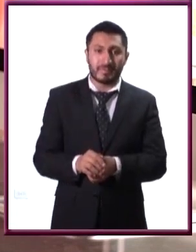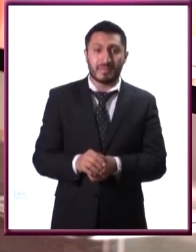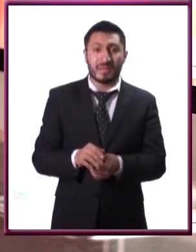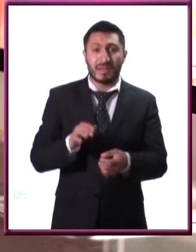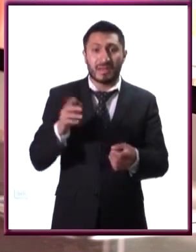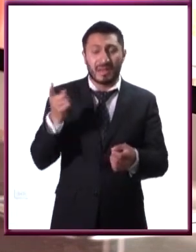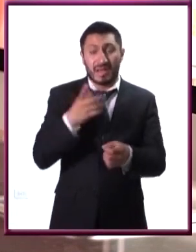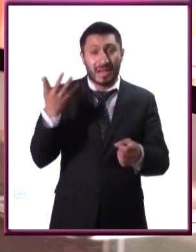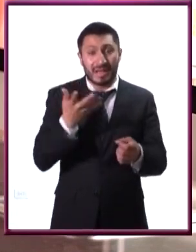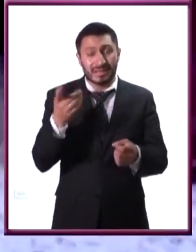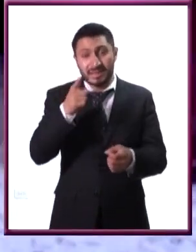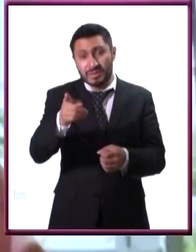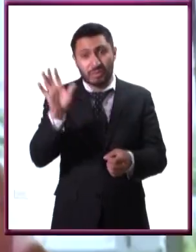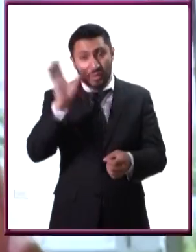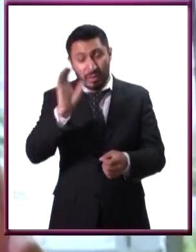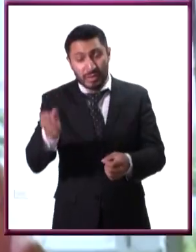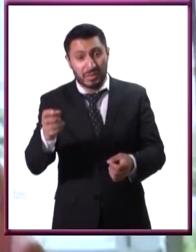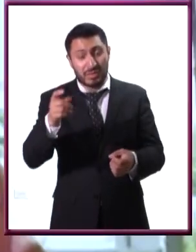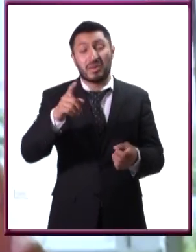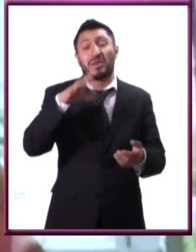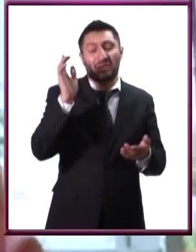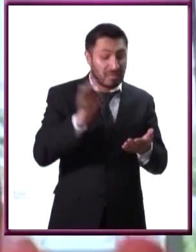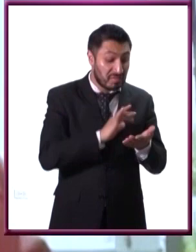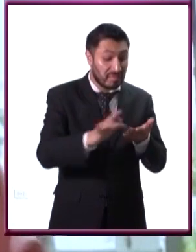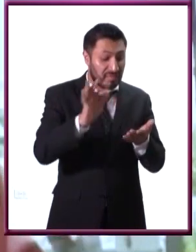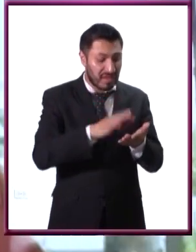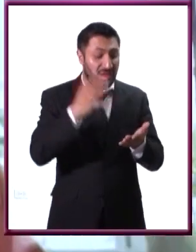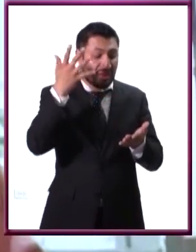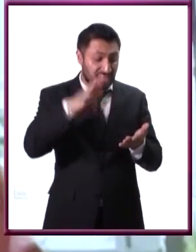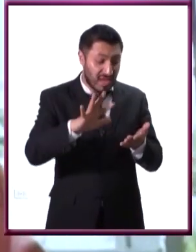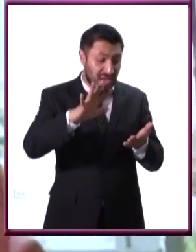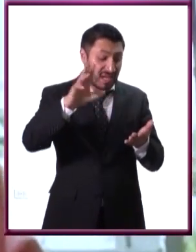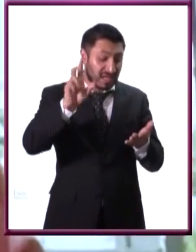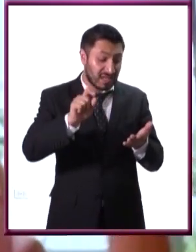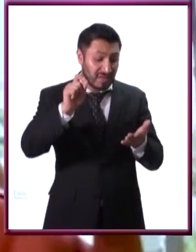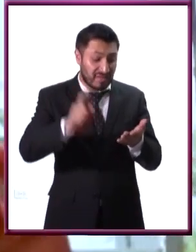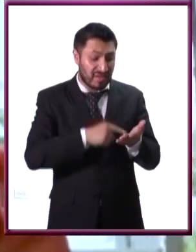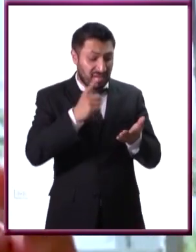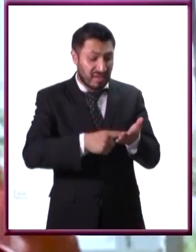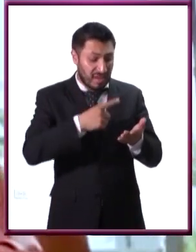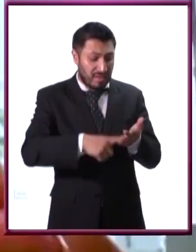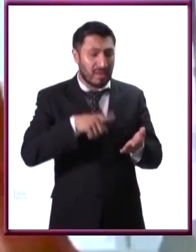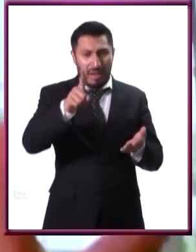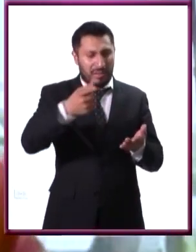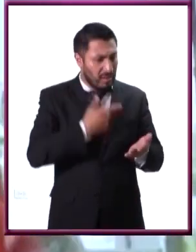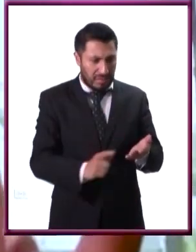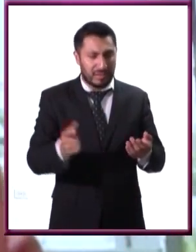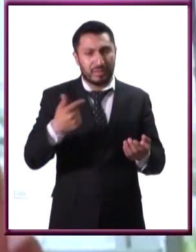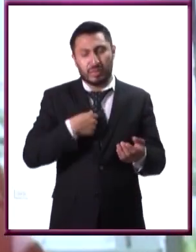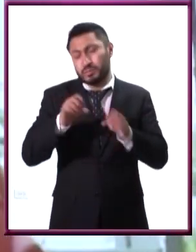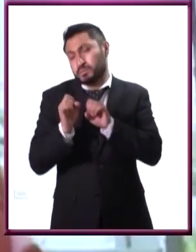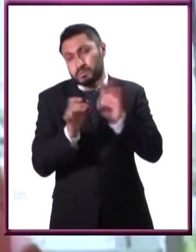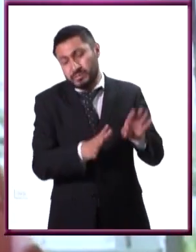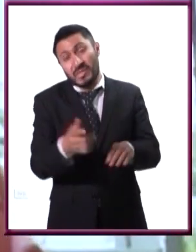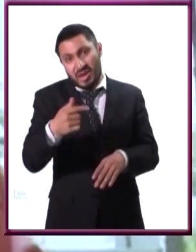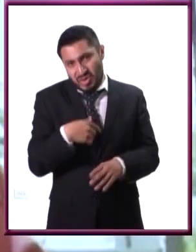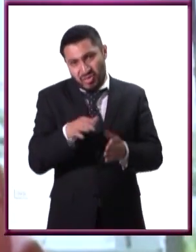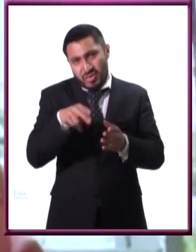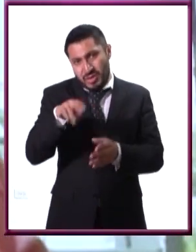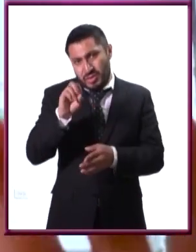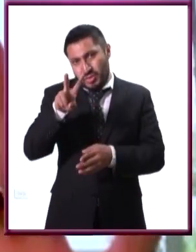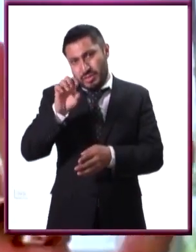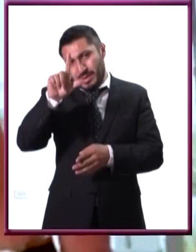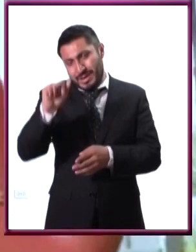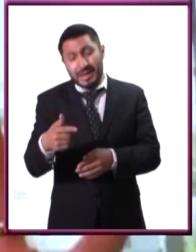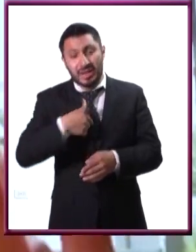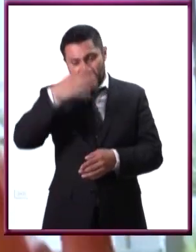20 páginas no te atrapa? Lo dejo sin duda alguna. Ahora, como yo me desarrollo en el campo de la novela,